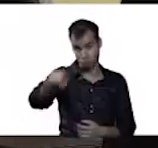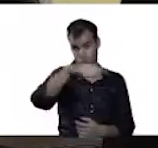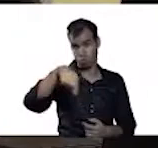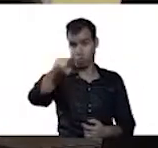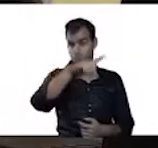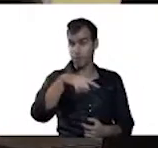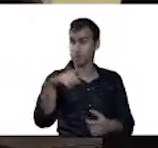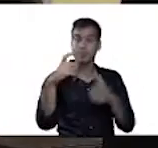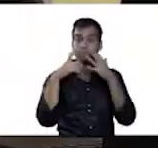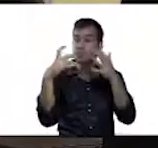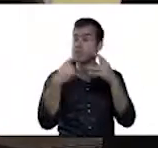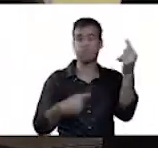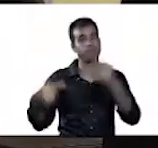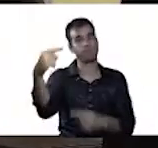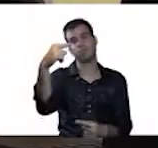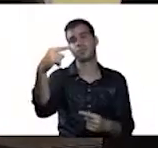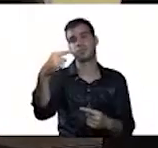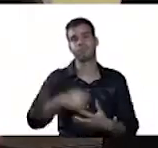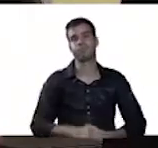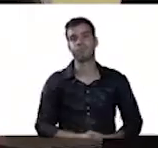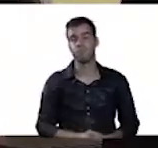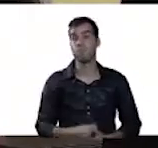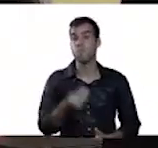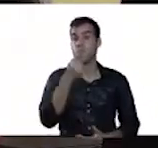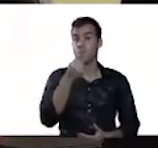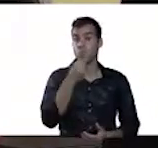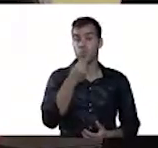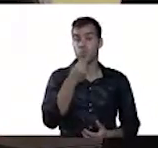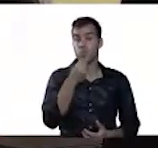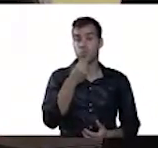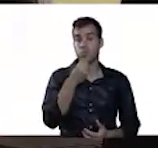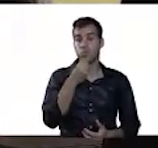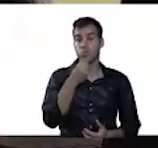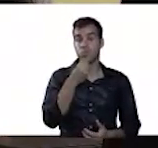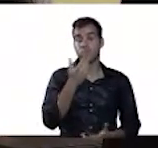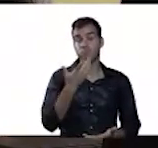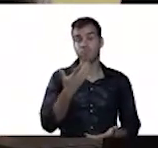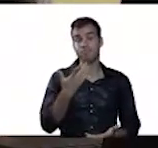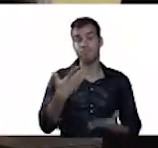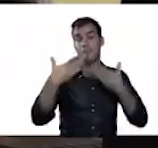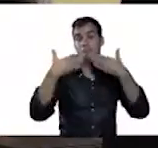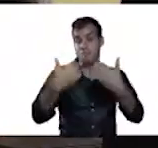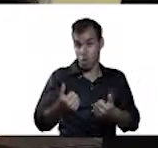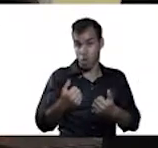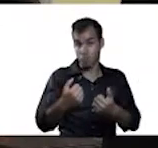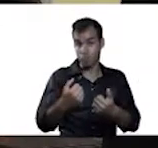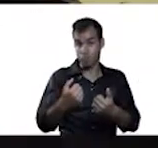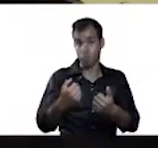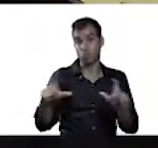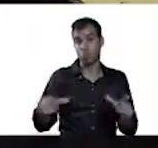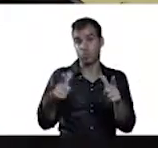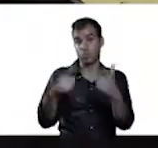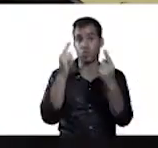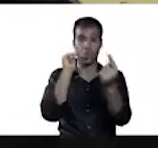es esencial para poder cumplimentar favorablemente todos estos objetivos,